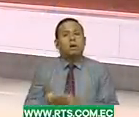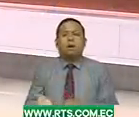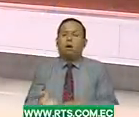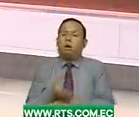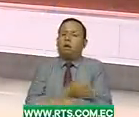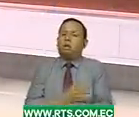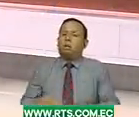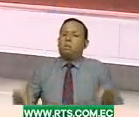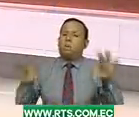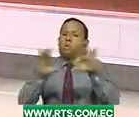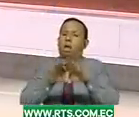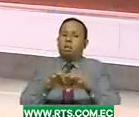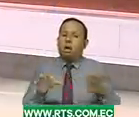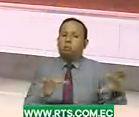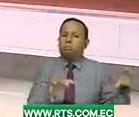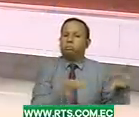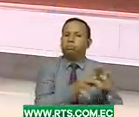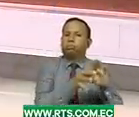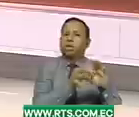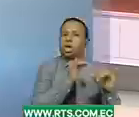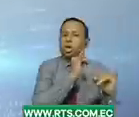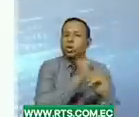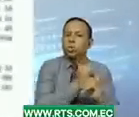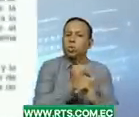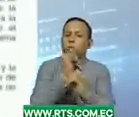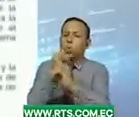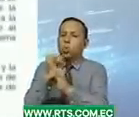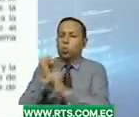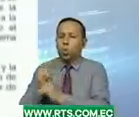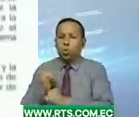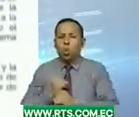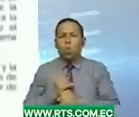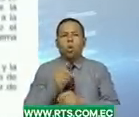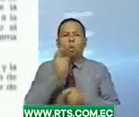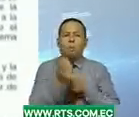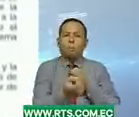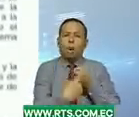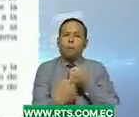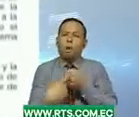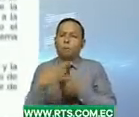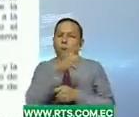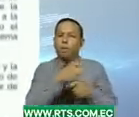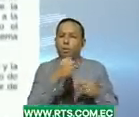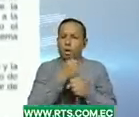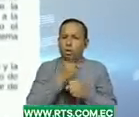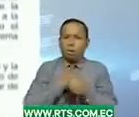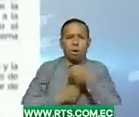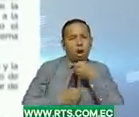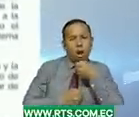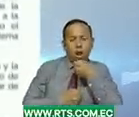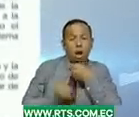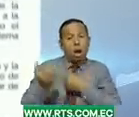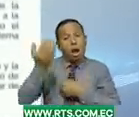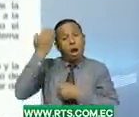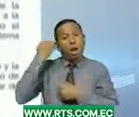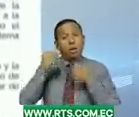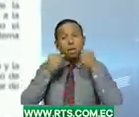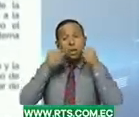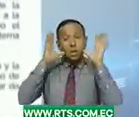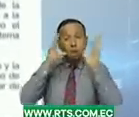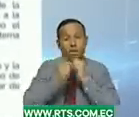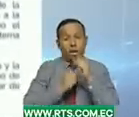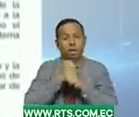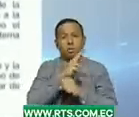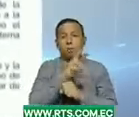cooperación interinstitucional, en donde se incluyó a gremios de comunicadores, se aprobó en diciembre de 2022 una